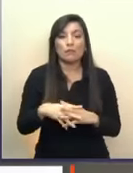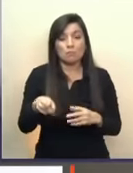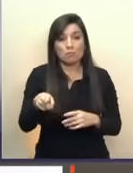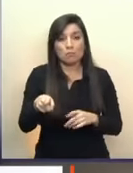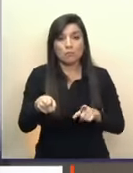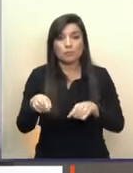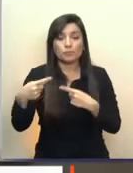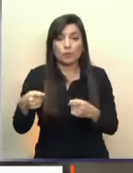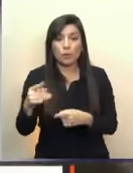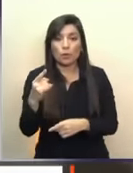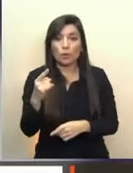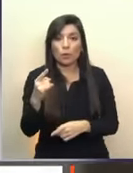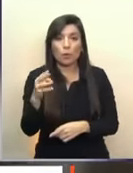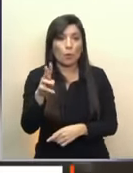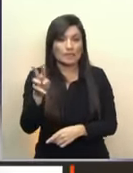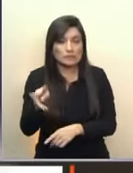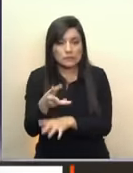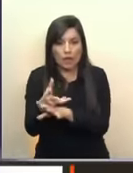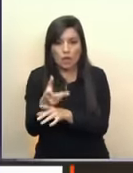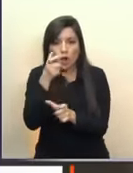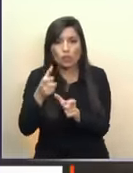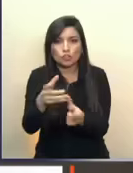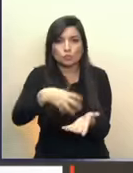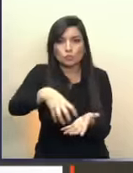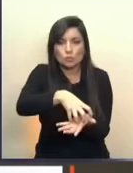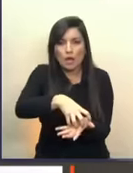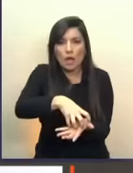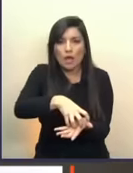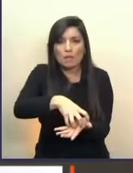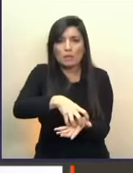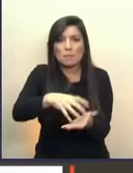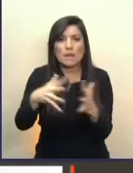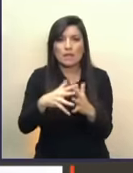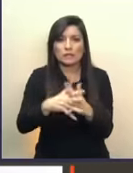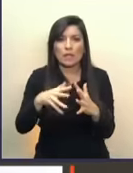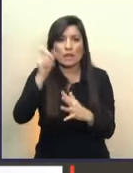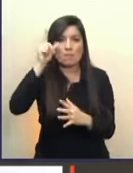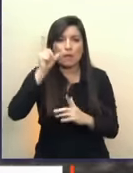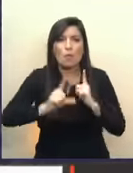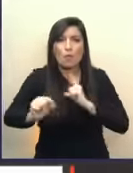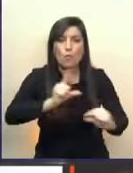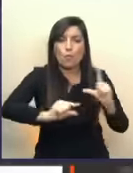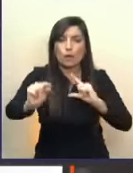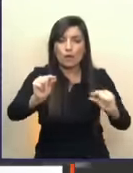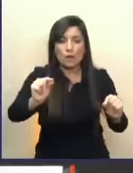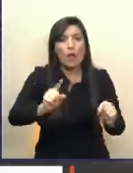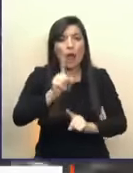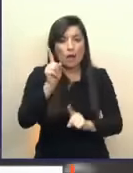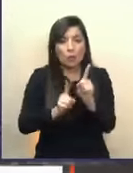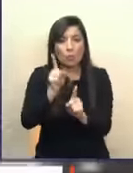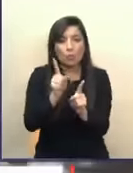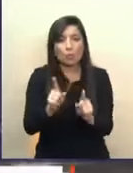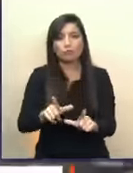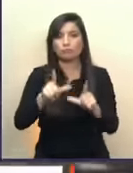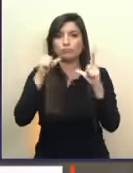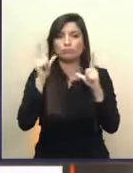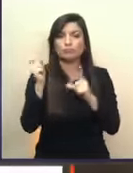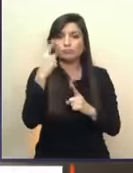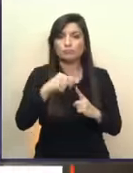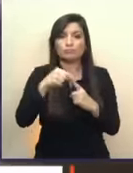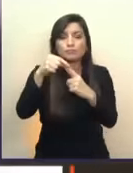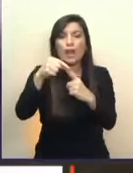el control de la ciudad, provocando la fuga de miles de militares germanos. Una huida, para algunos, protagonizada por el